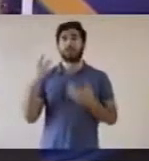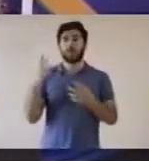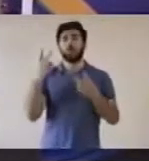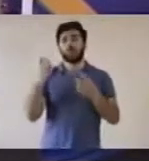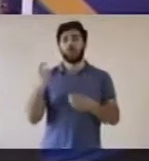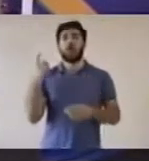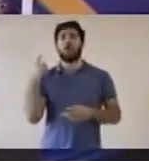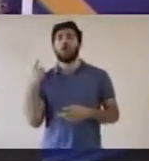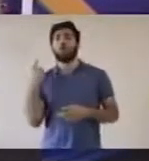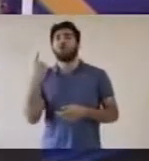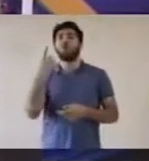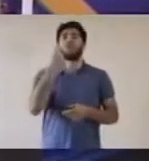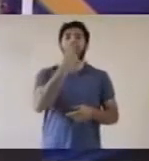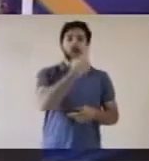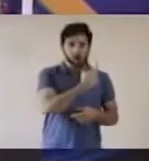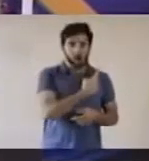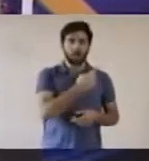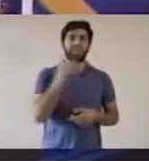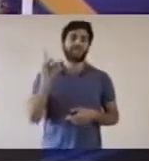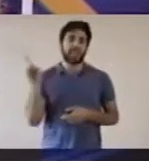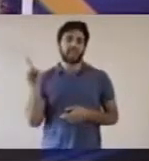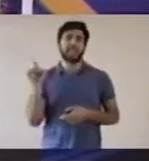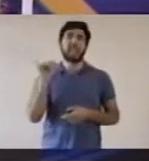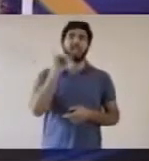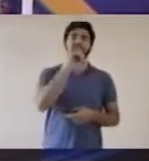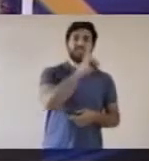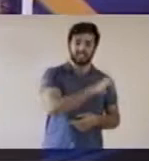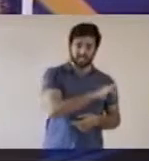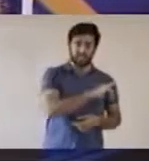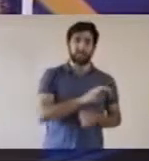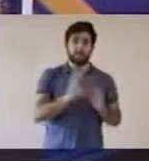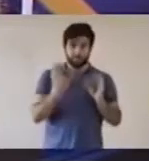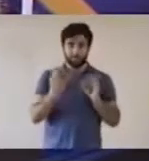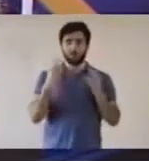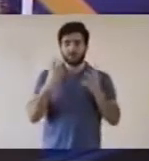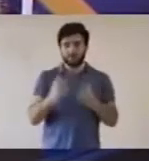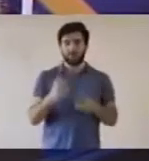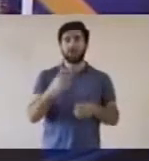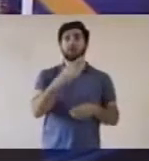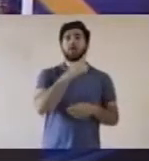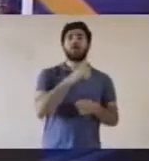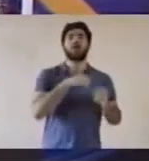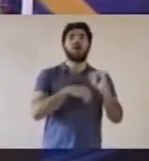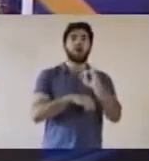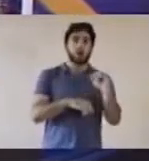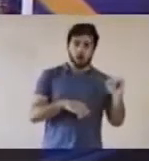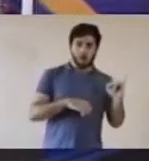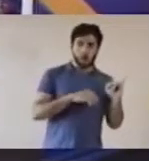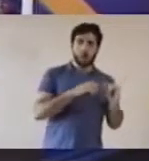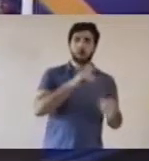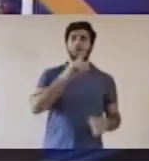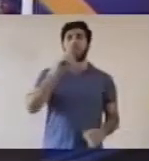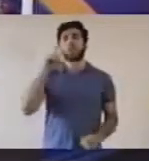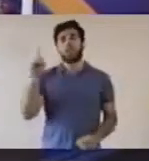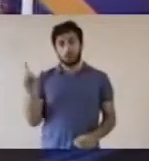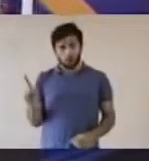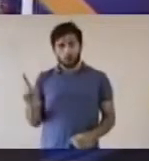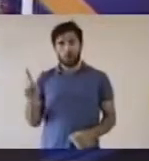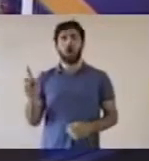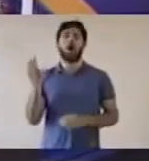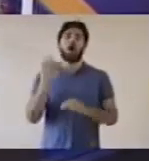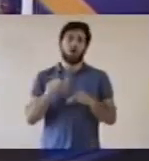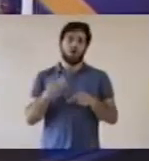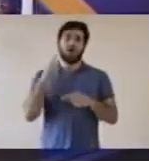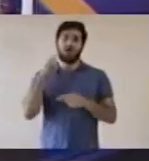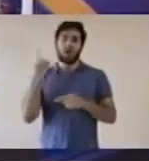de derecha a izquierda. Hagámoslo nuevamente. De izquierda a derecha y